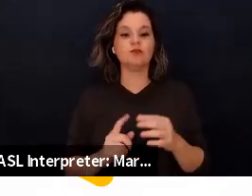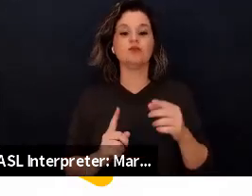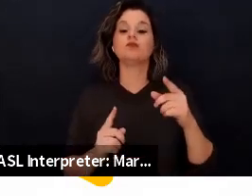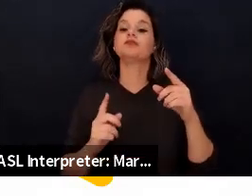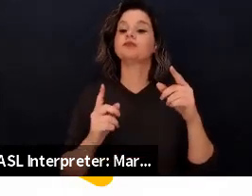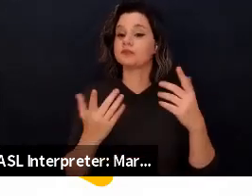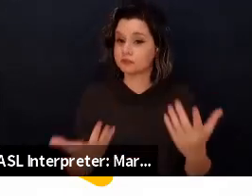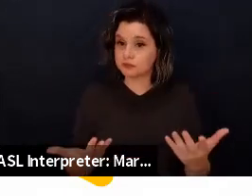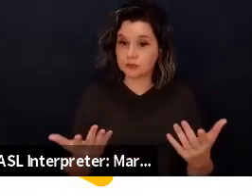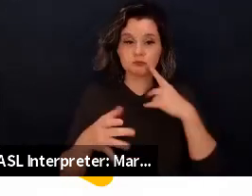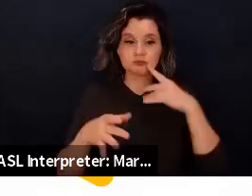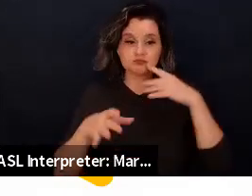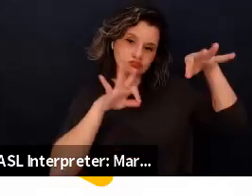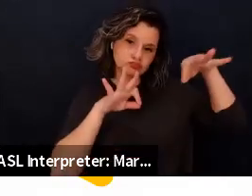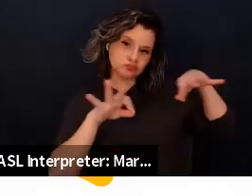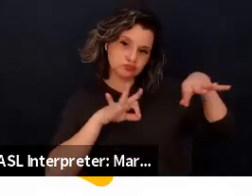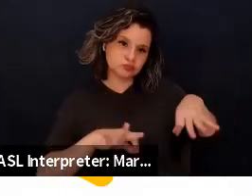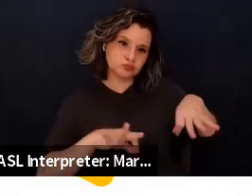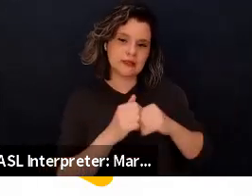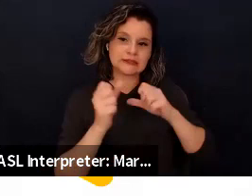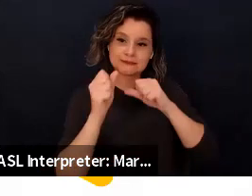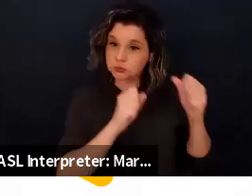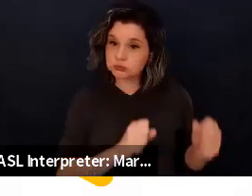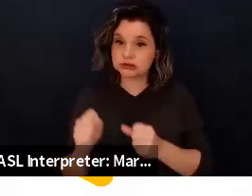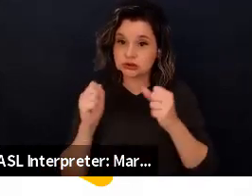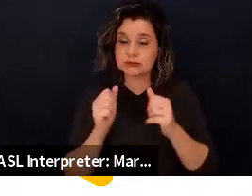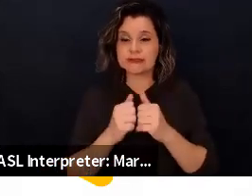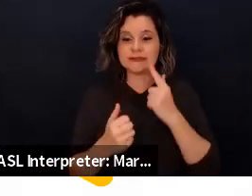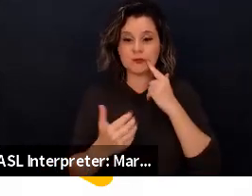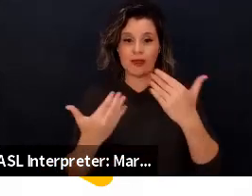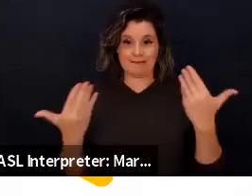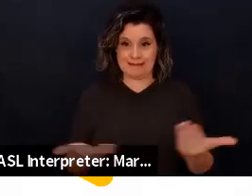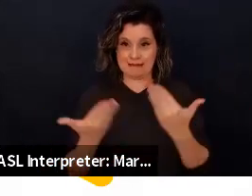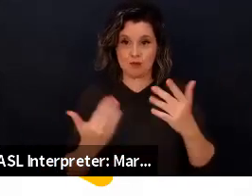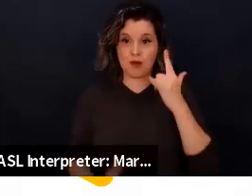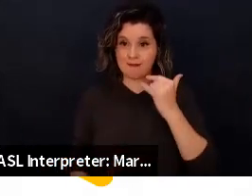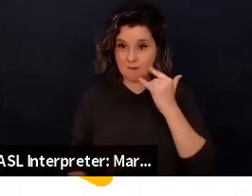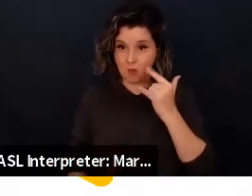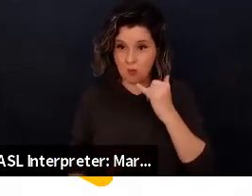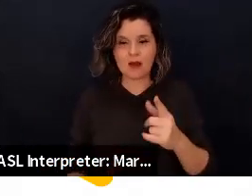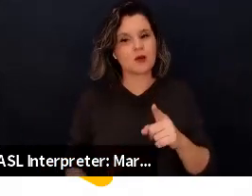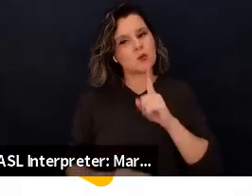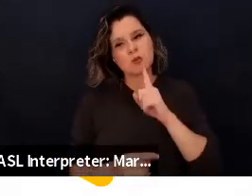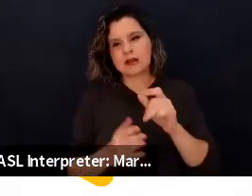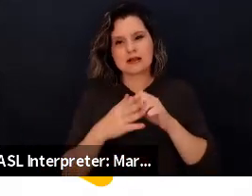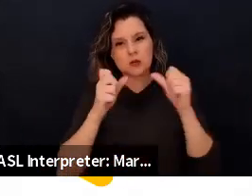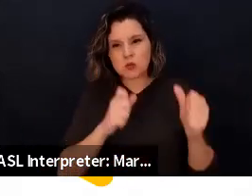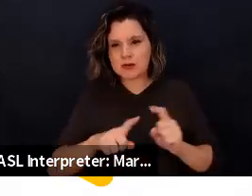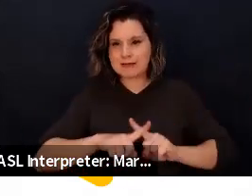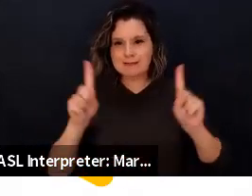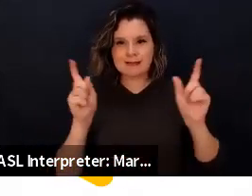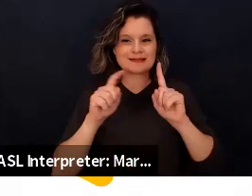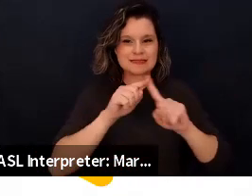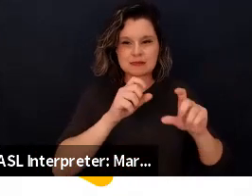Entonces, voy a explicar un poco una estrategia que tenemos aquí en California. Y esta es nomás una estrategia. Hay diferentes estrategias